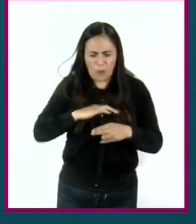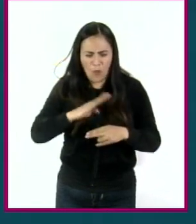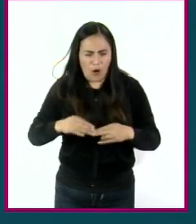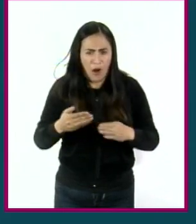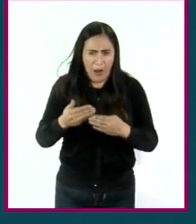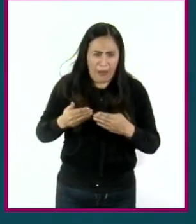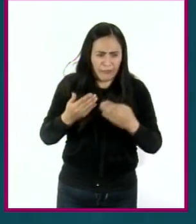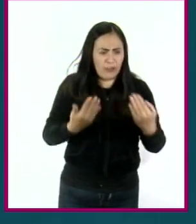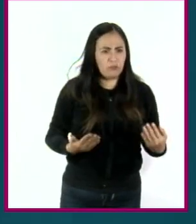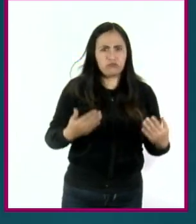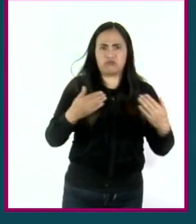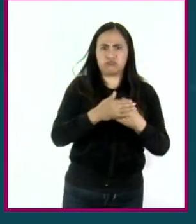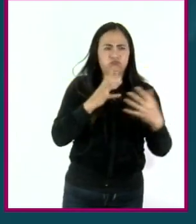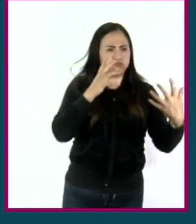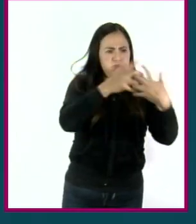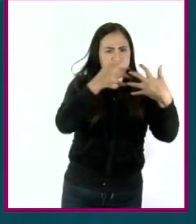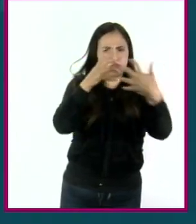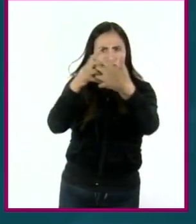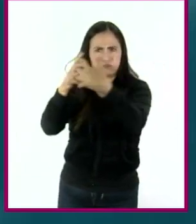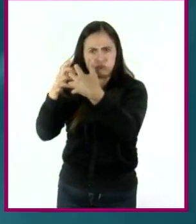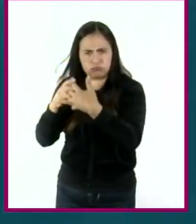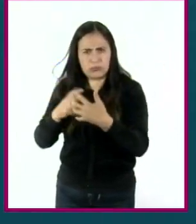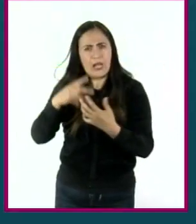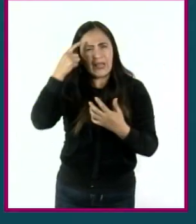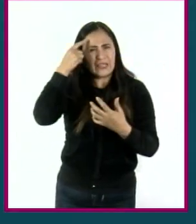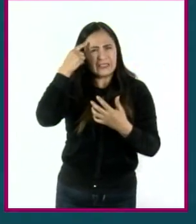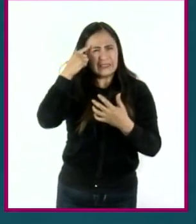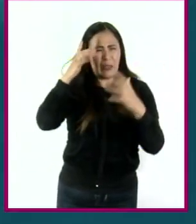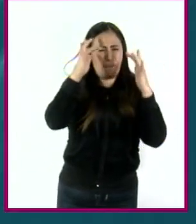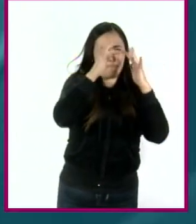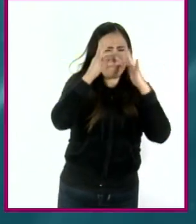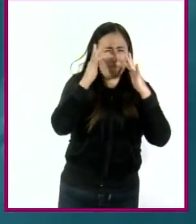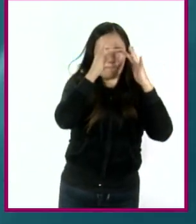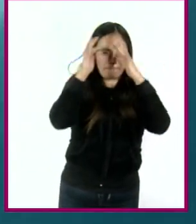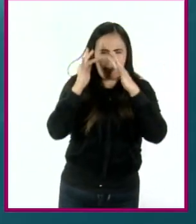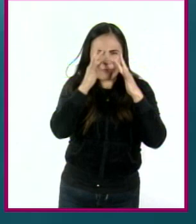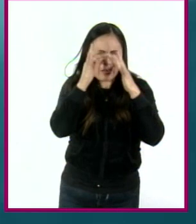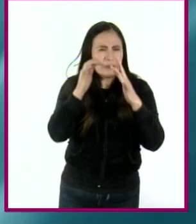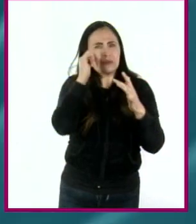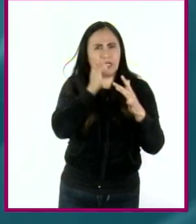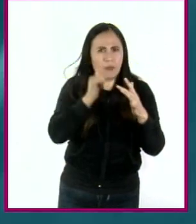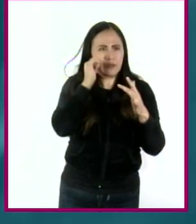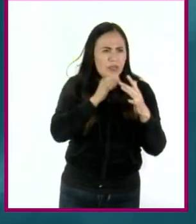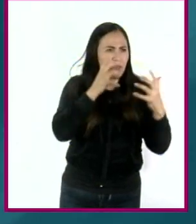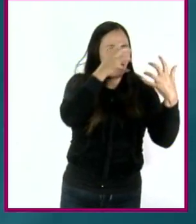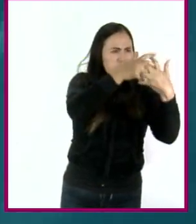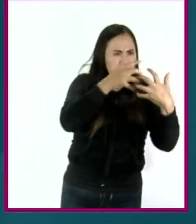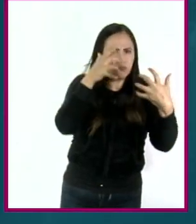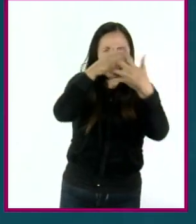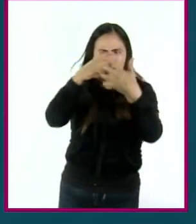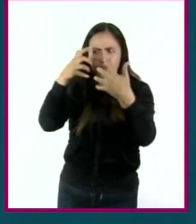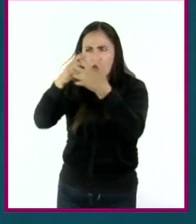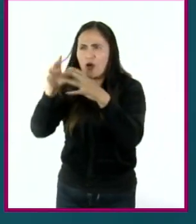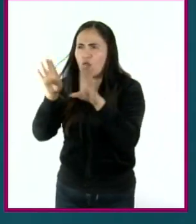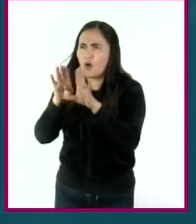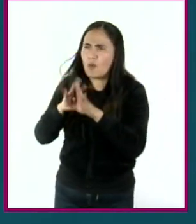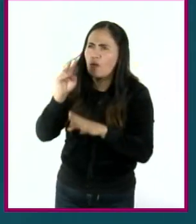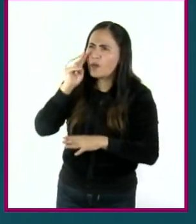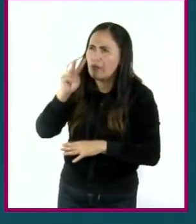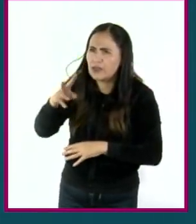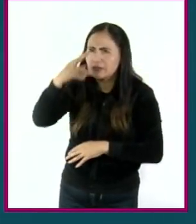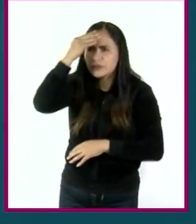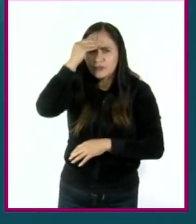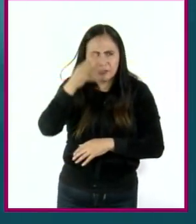conoce como plasticidad cerebral, lo que hace que este órgano se remoldee y adapte continuamente a partir de las experiencias que vivimos y de